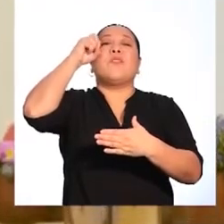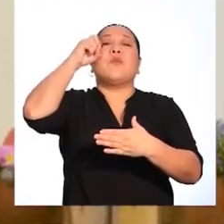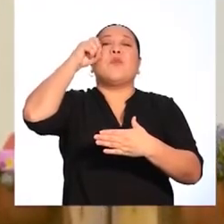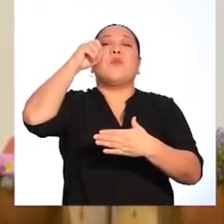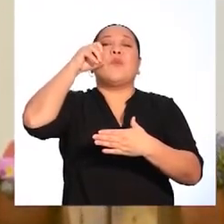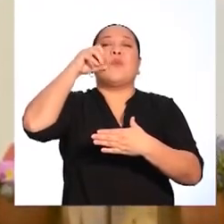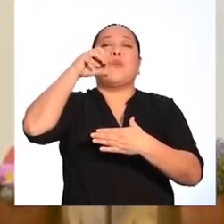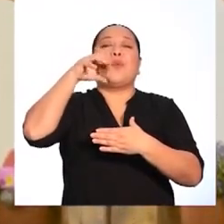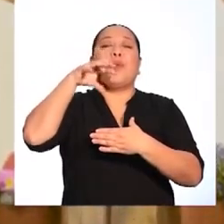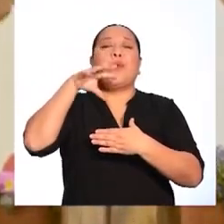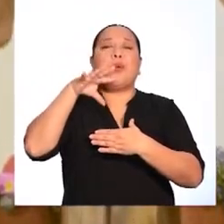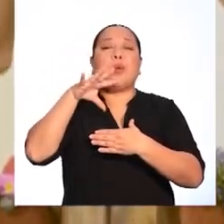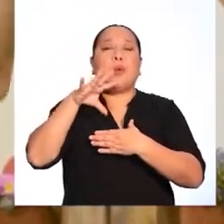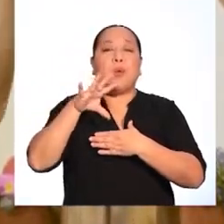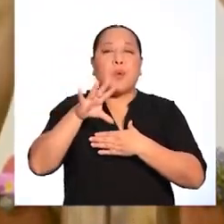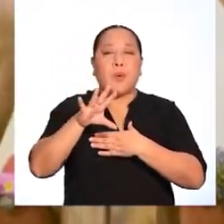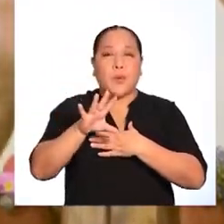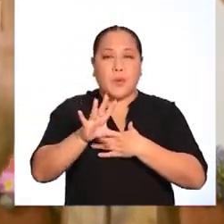y exhalamos